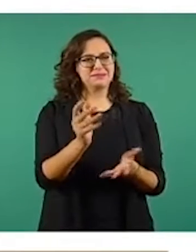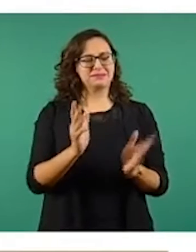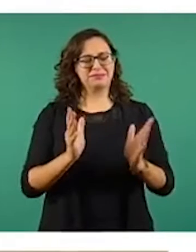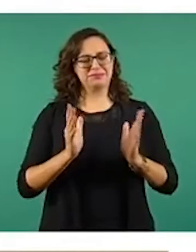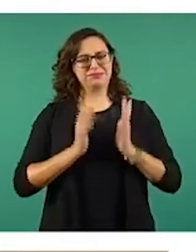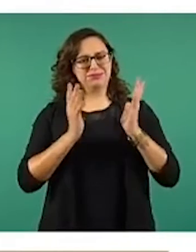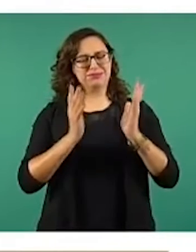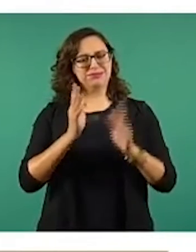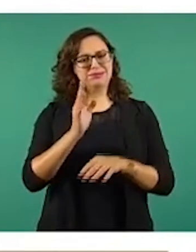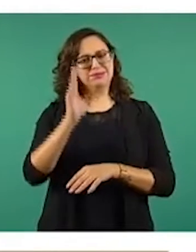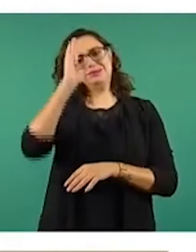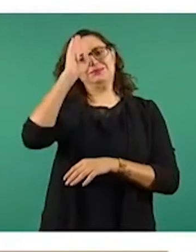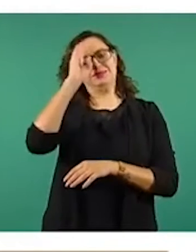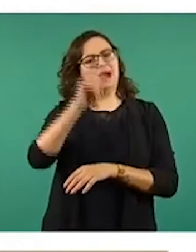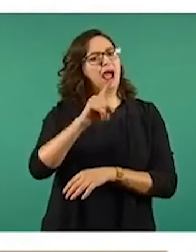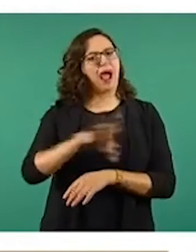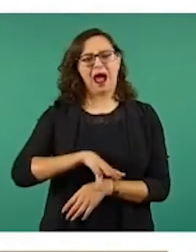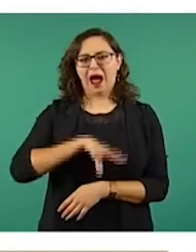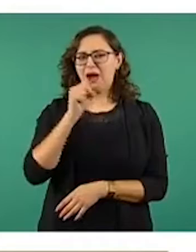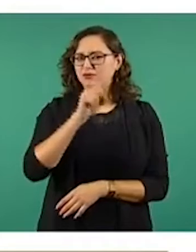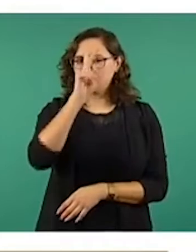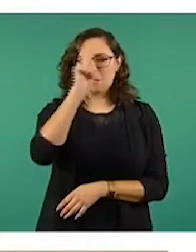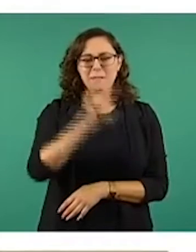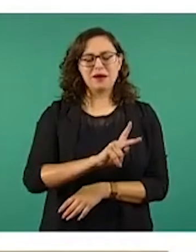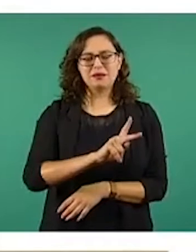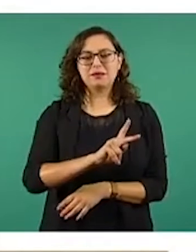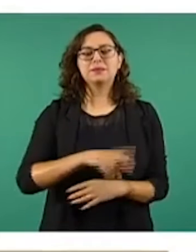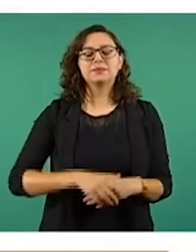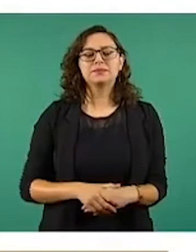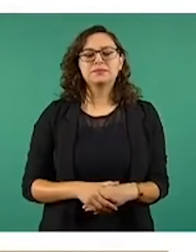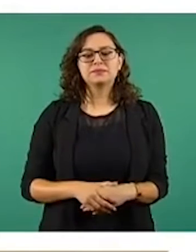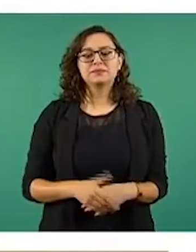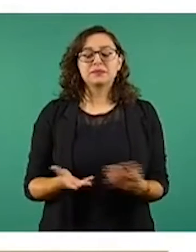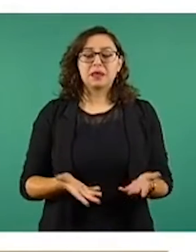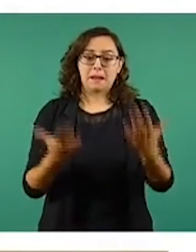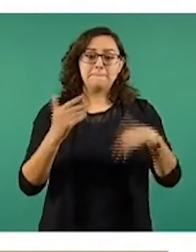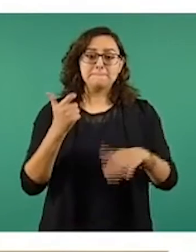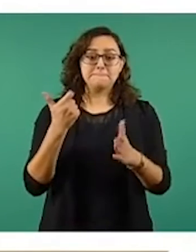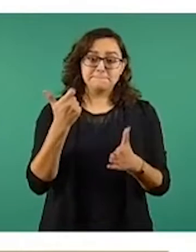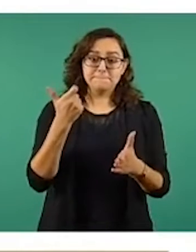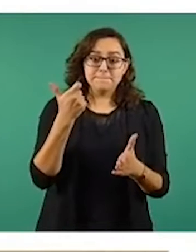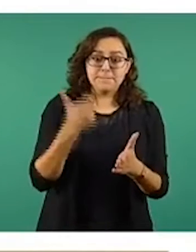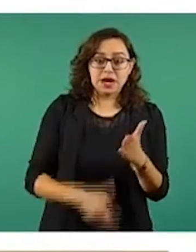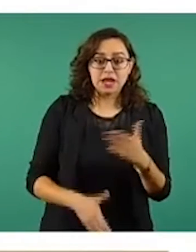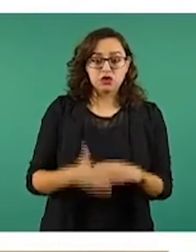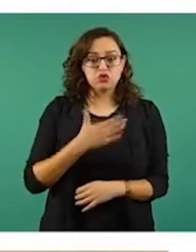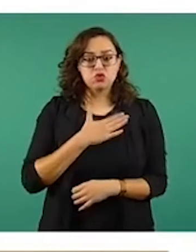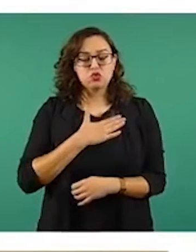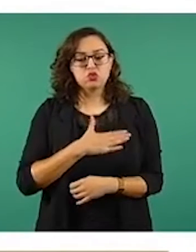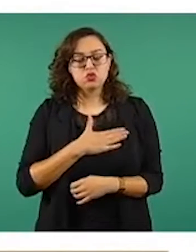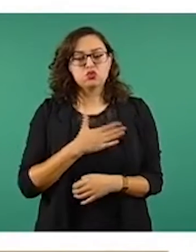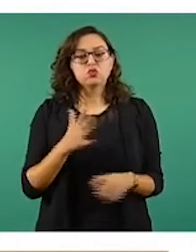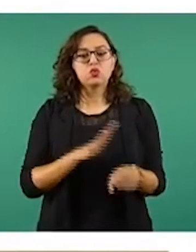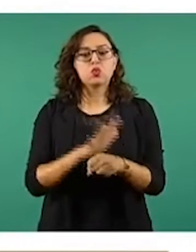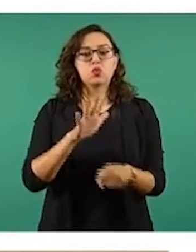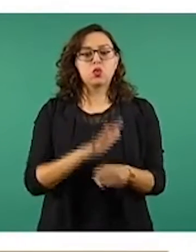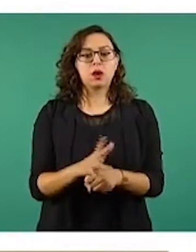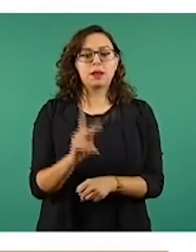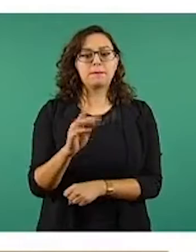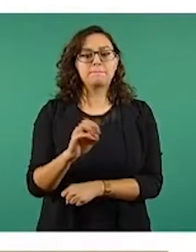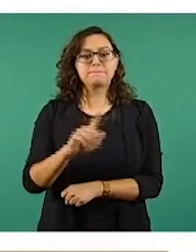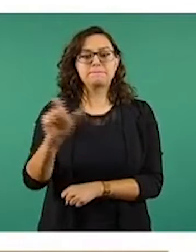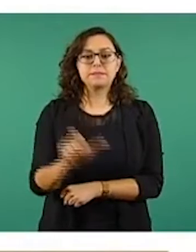$3.55, si es pasarse de rosca en grande. Y la más económica la encontramos de franquicia Pemex